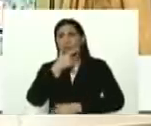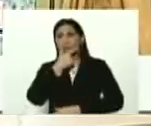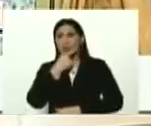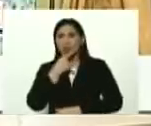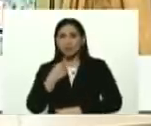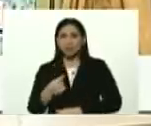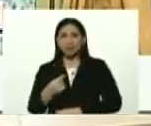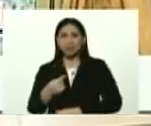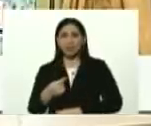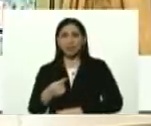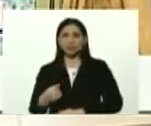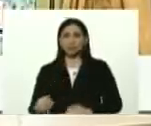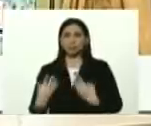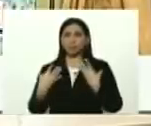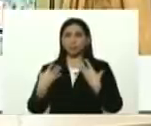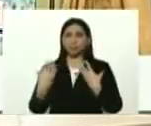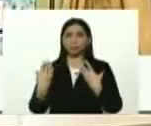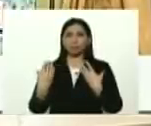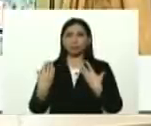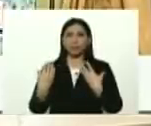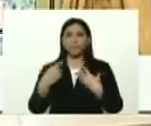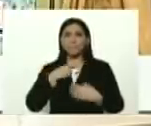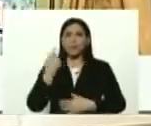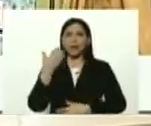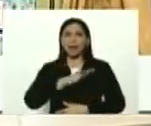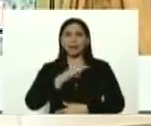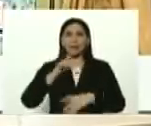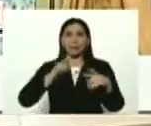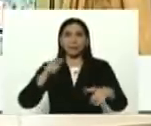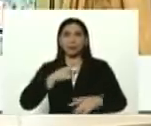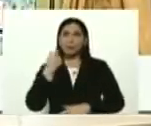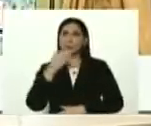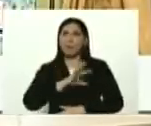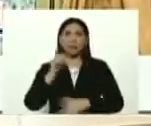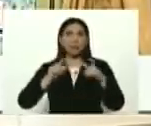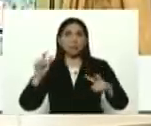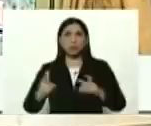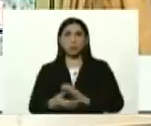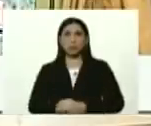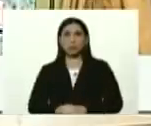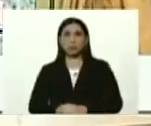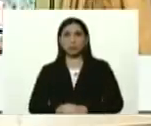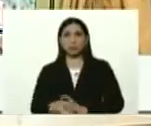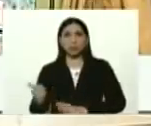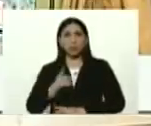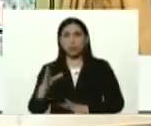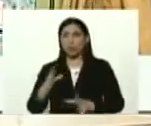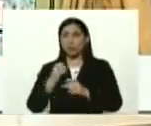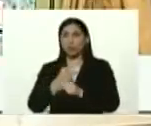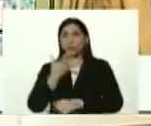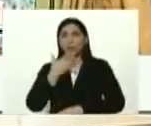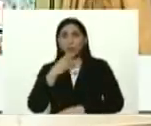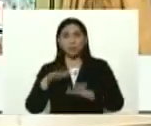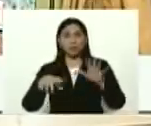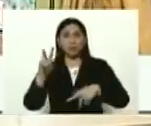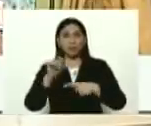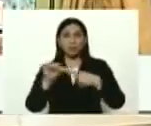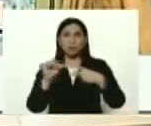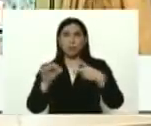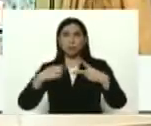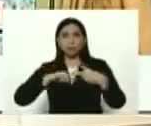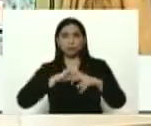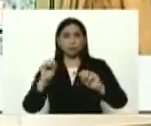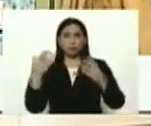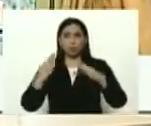mucha virulencia y que mata a la gente, mata a la gente. No creamos que porque en 12 semanas hemos